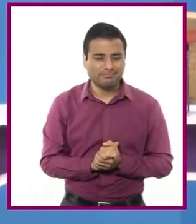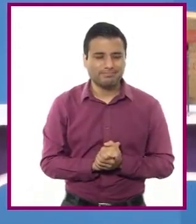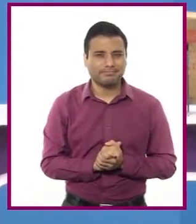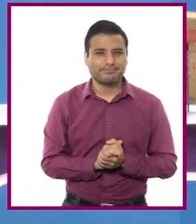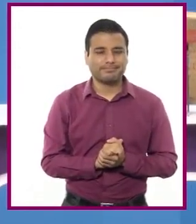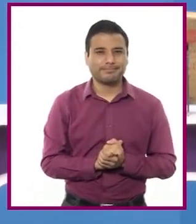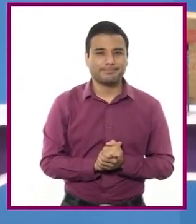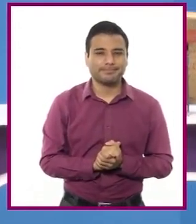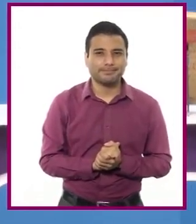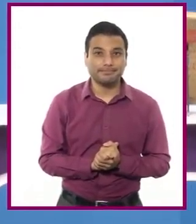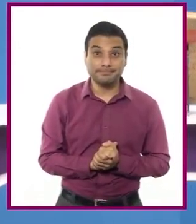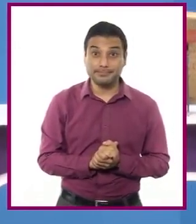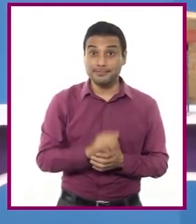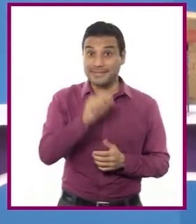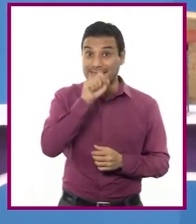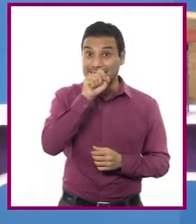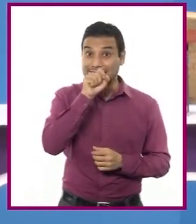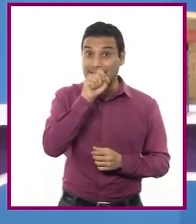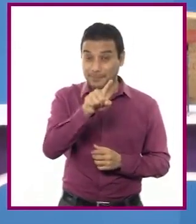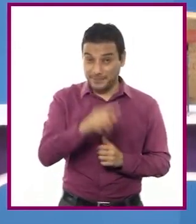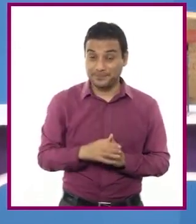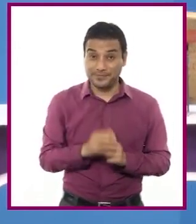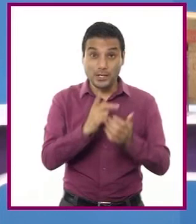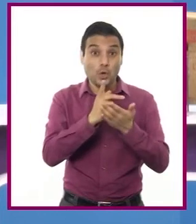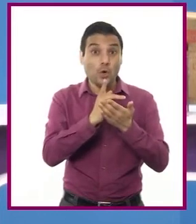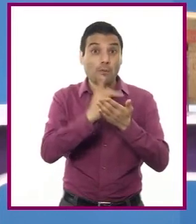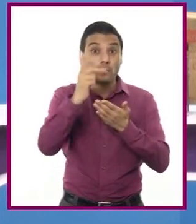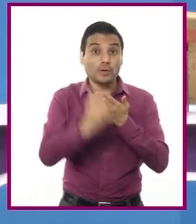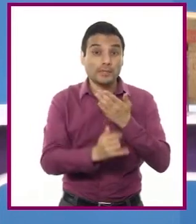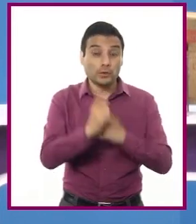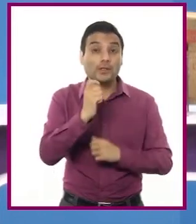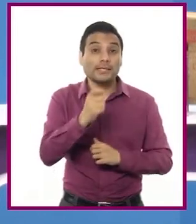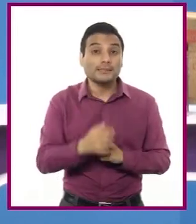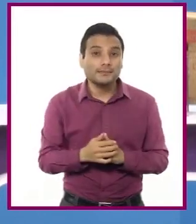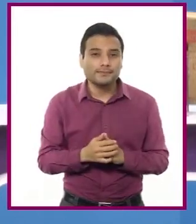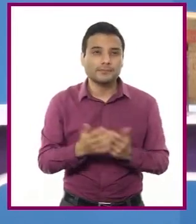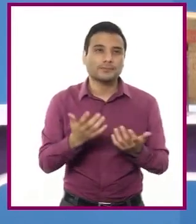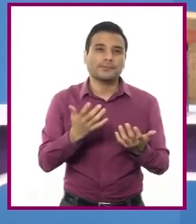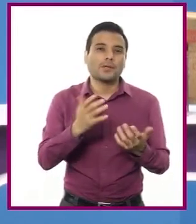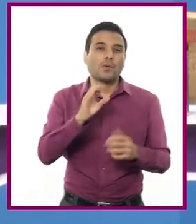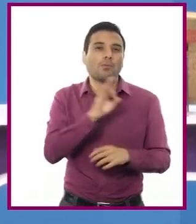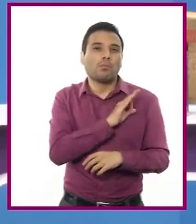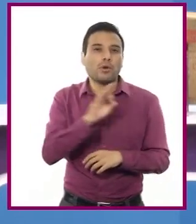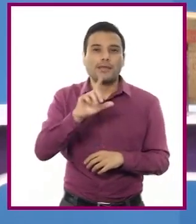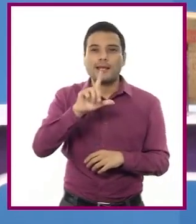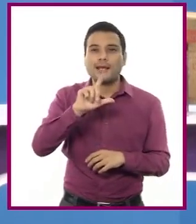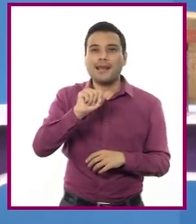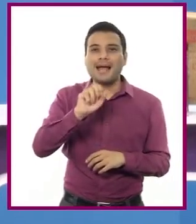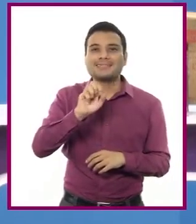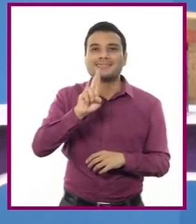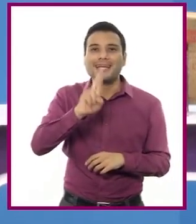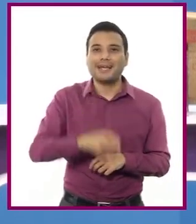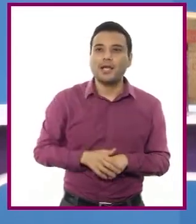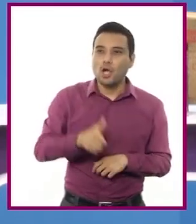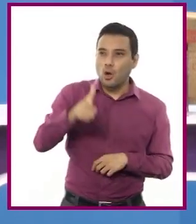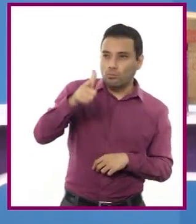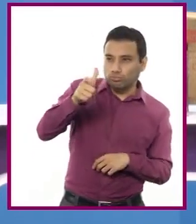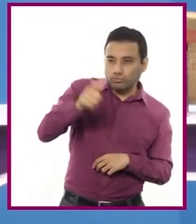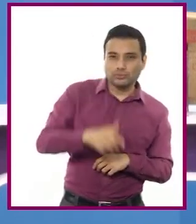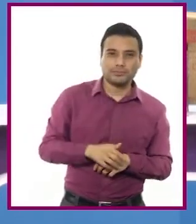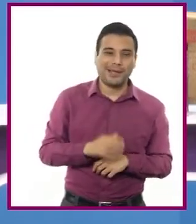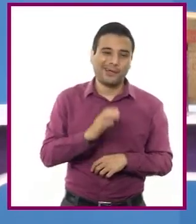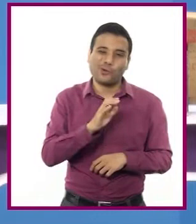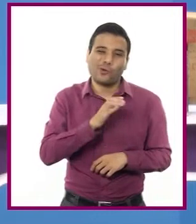Soviética. Además, el proyecto incluía el desarrollo de armas futuristas como los rayos láser, presentados en esos años en